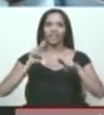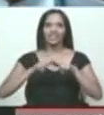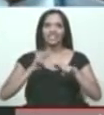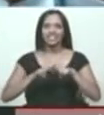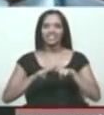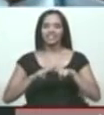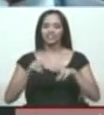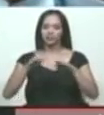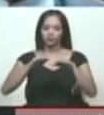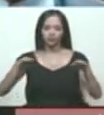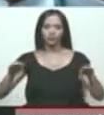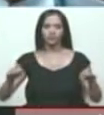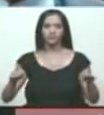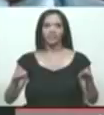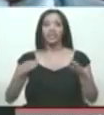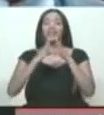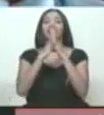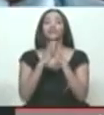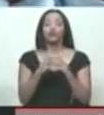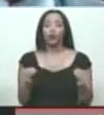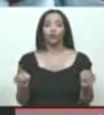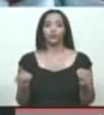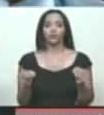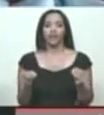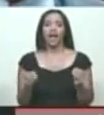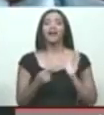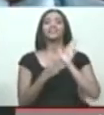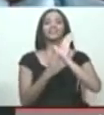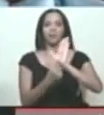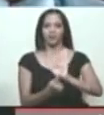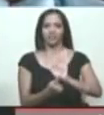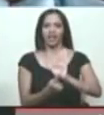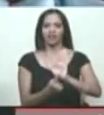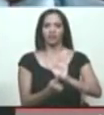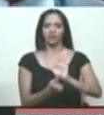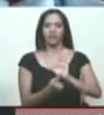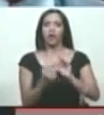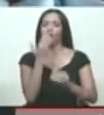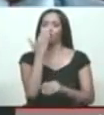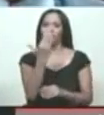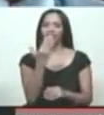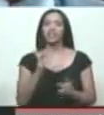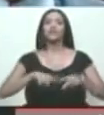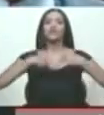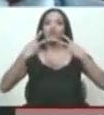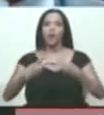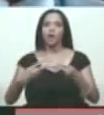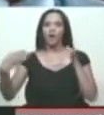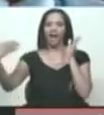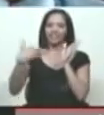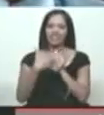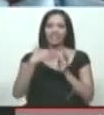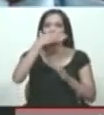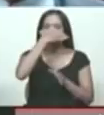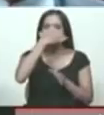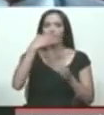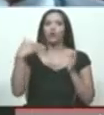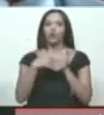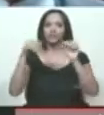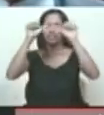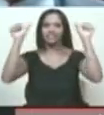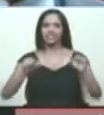niños, que todos han demostrado frente a este nuevo ataque terrorista contra el sistema